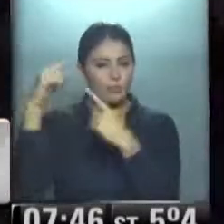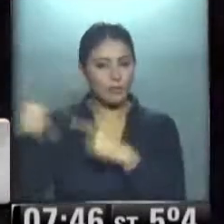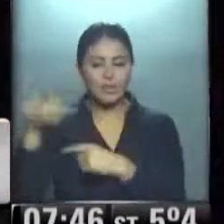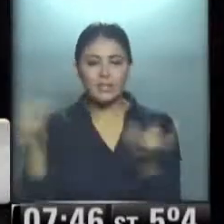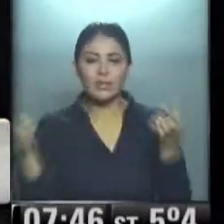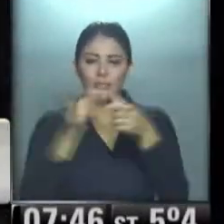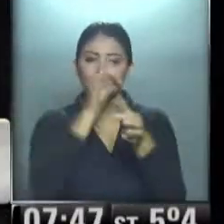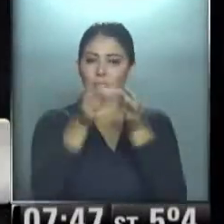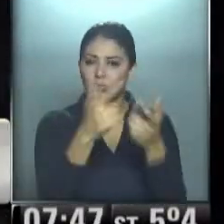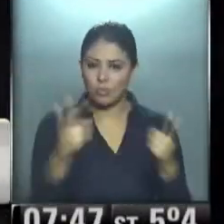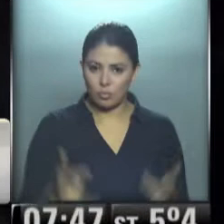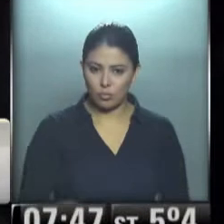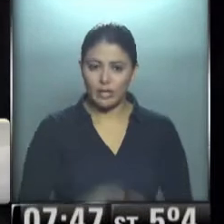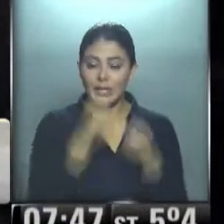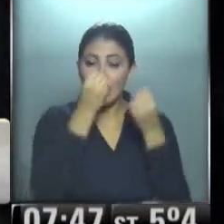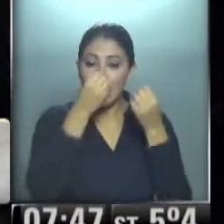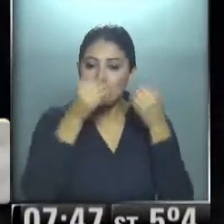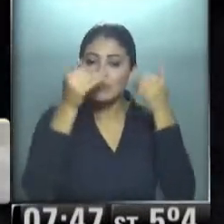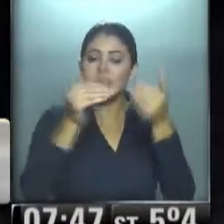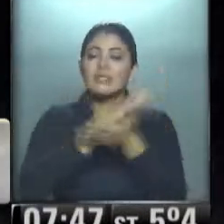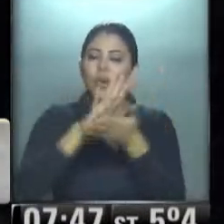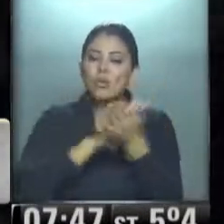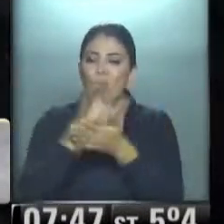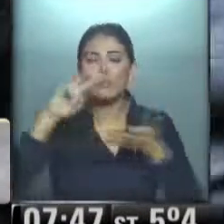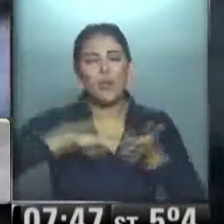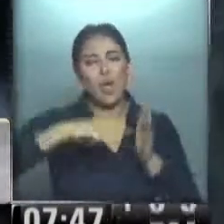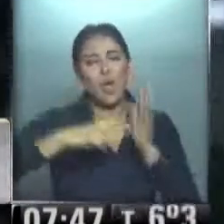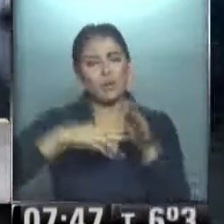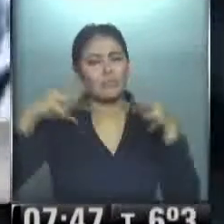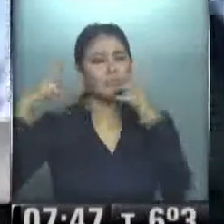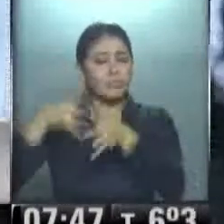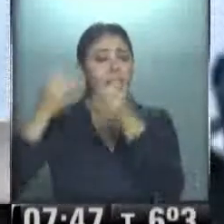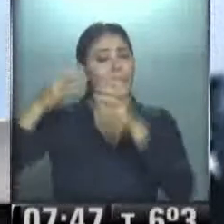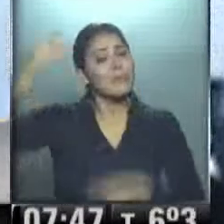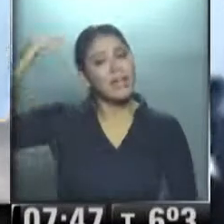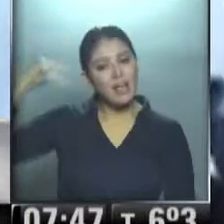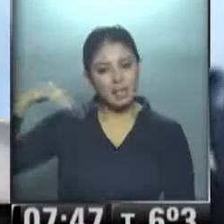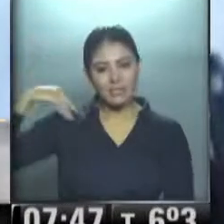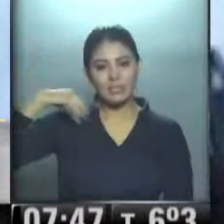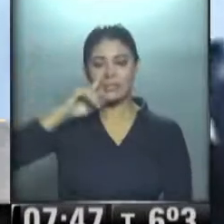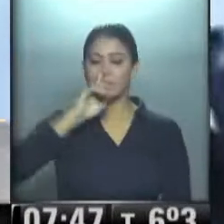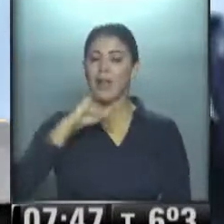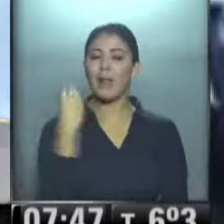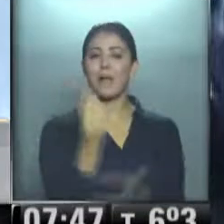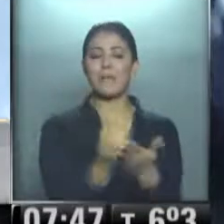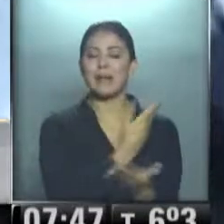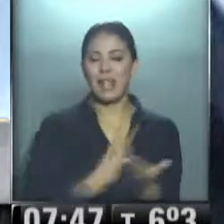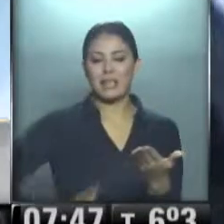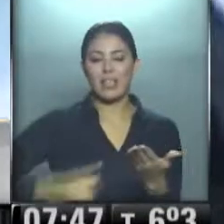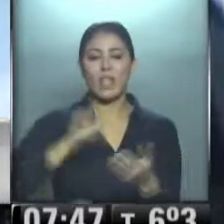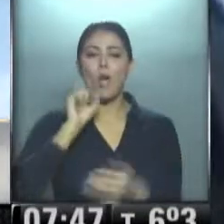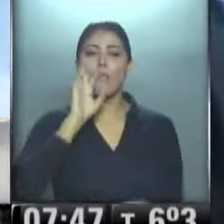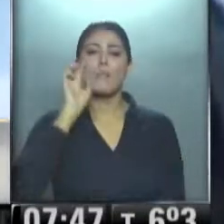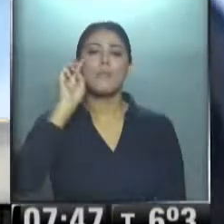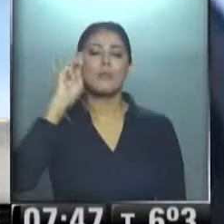se sienten a negociar los primeros pasos para solucionar el actual conflicto armado que comenzó con el derrocamiento del presidente prorruso